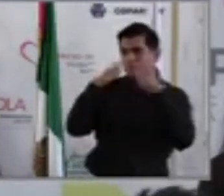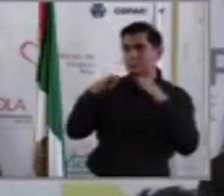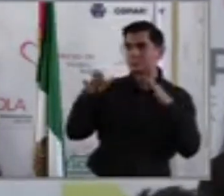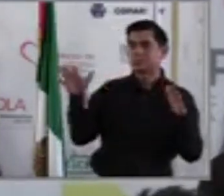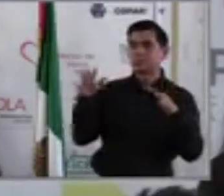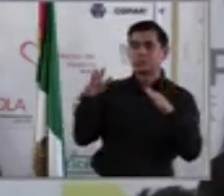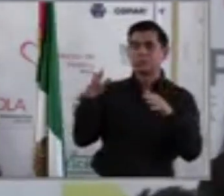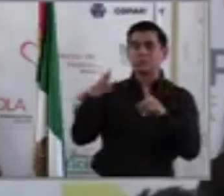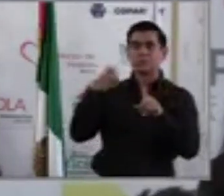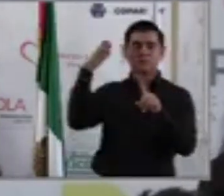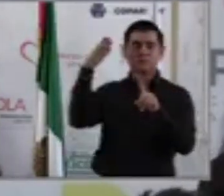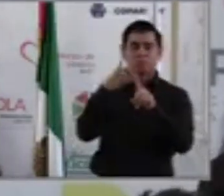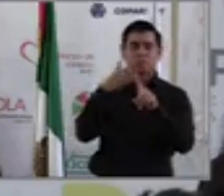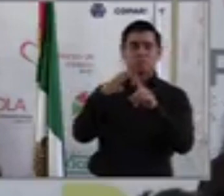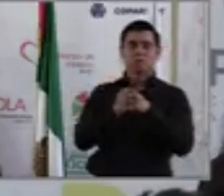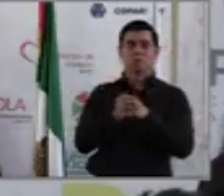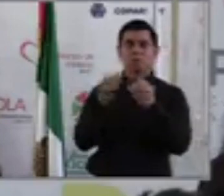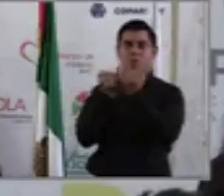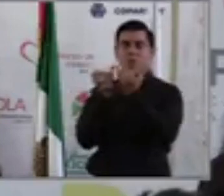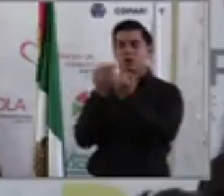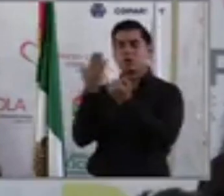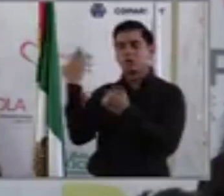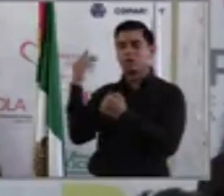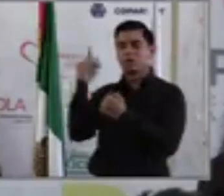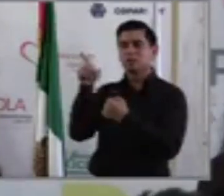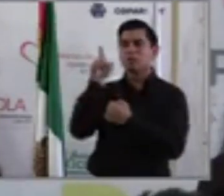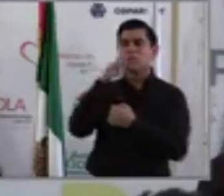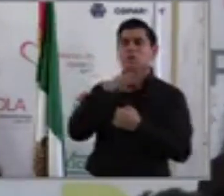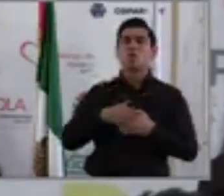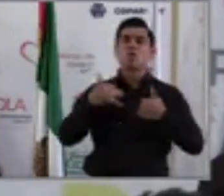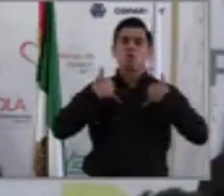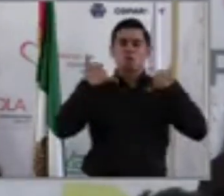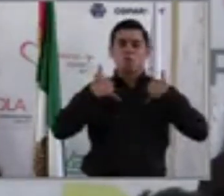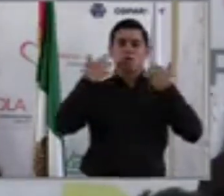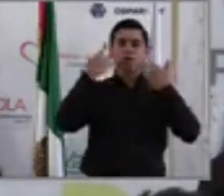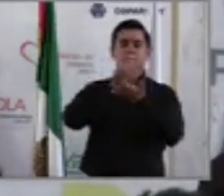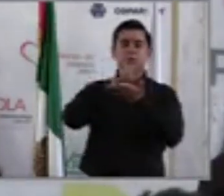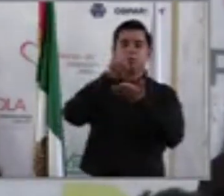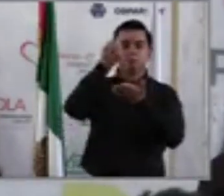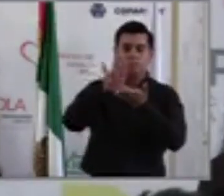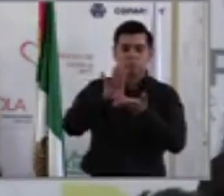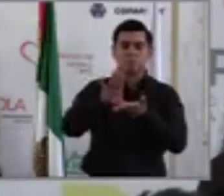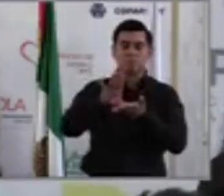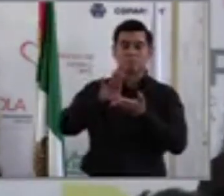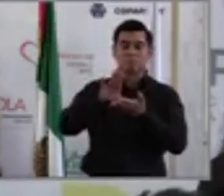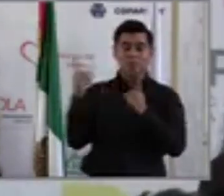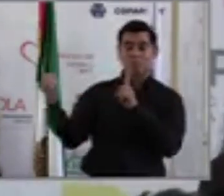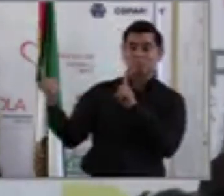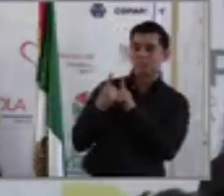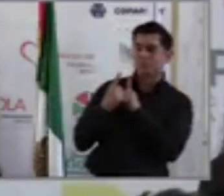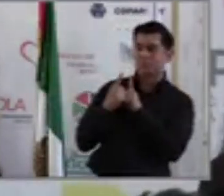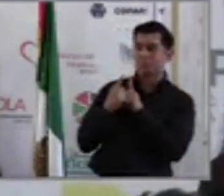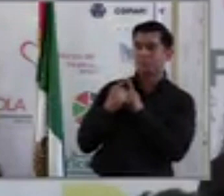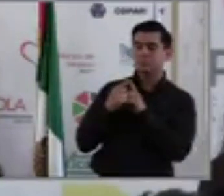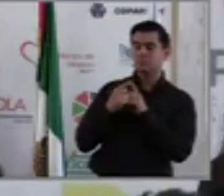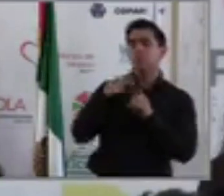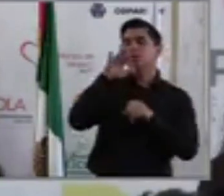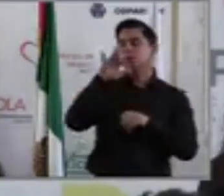abordó, un joven con discapacidad, que esa agenda de los jóvenes con discapacidad ha quedado de